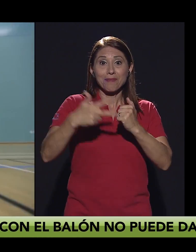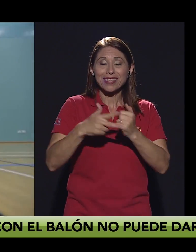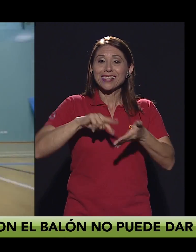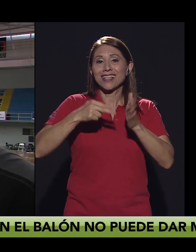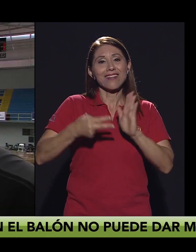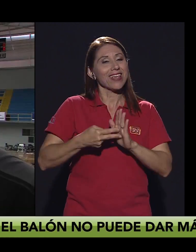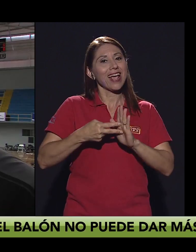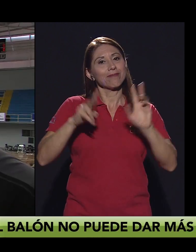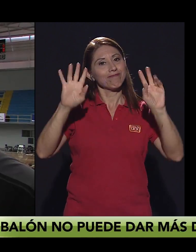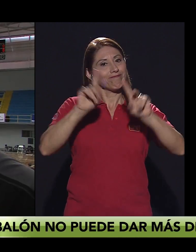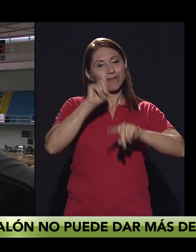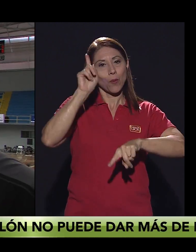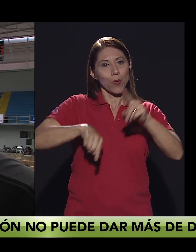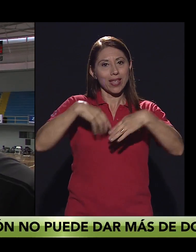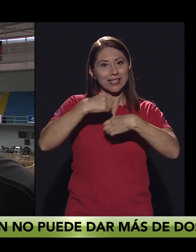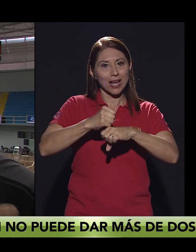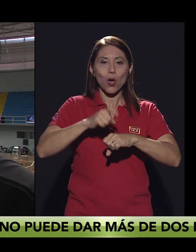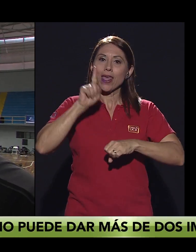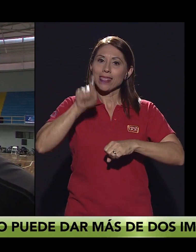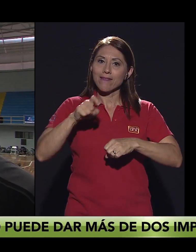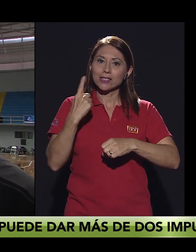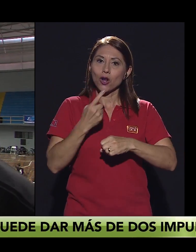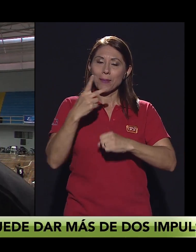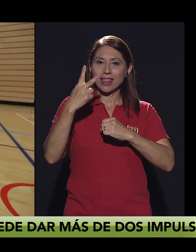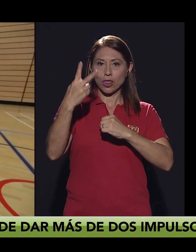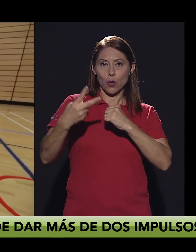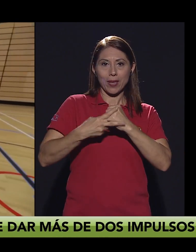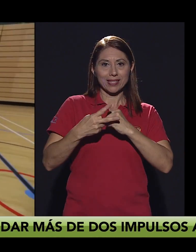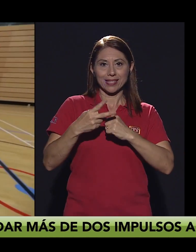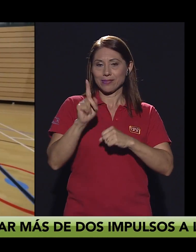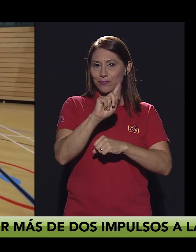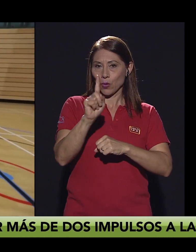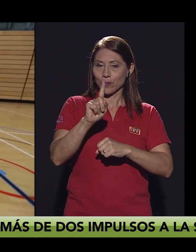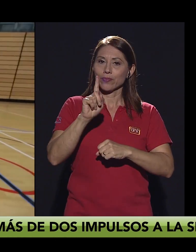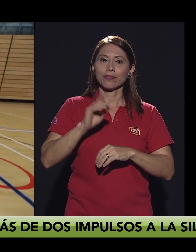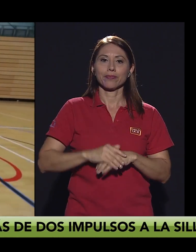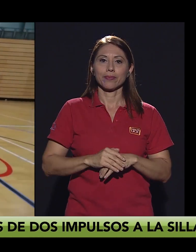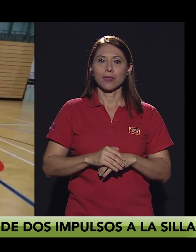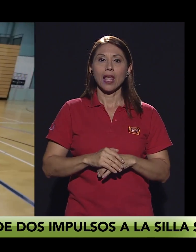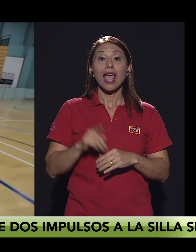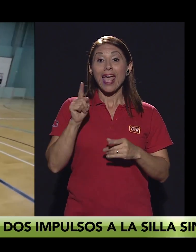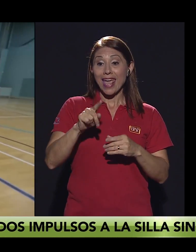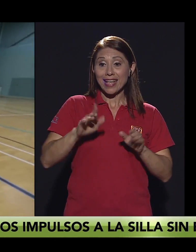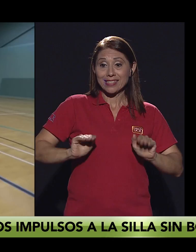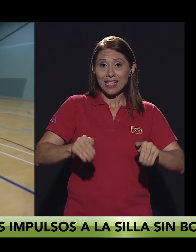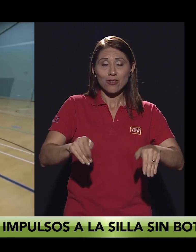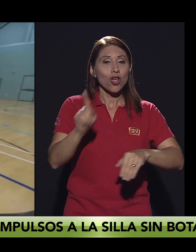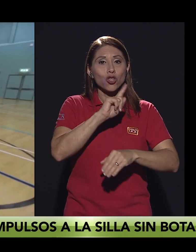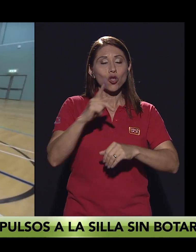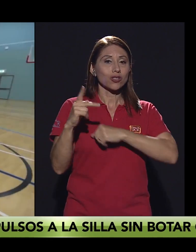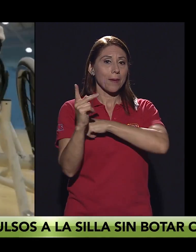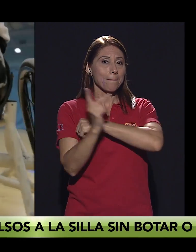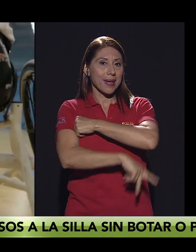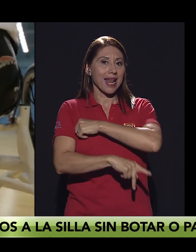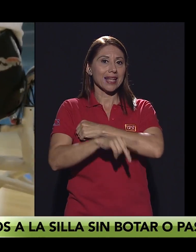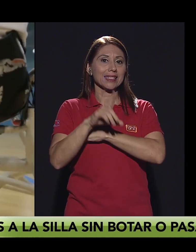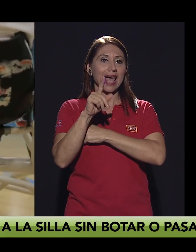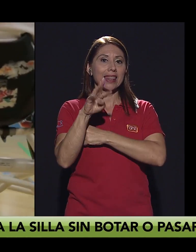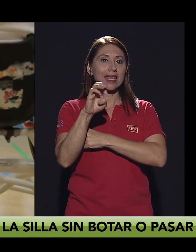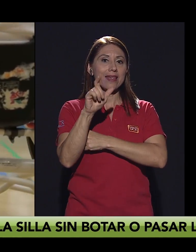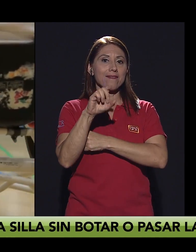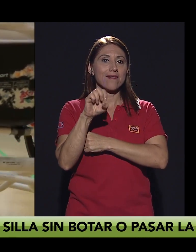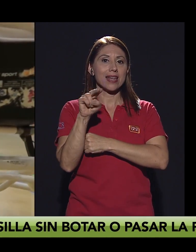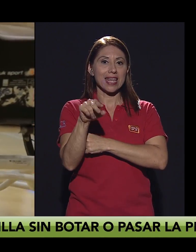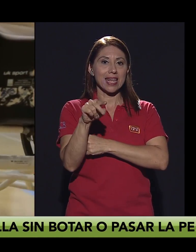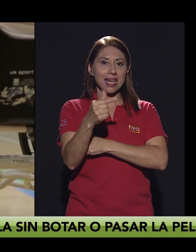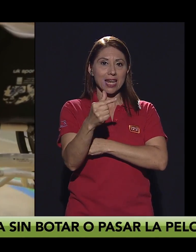2 ocasiones y no 3, antes de poner la bola en el suelo. En el baloncesto de silla de ruedas no se penaliza el doble regate o dribbling, como sí